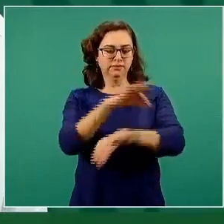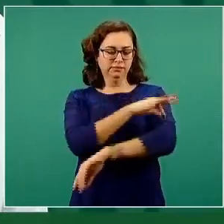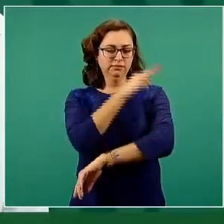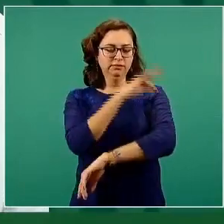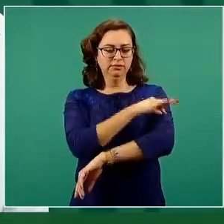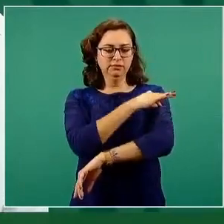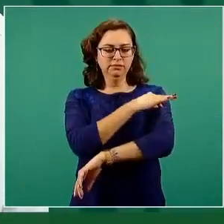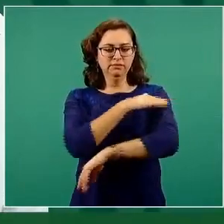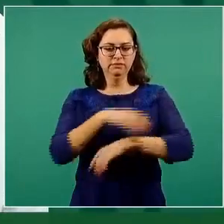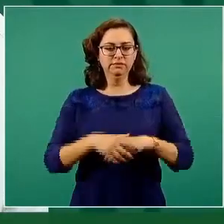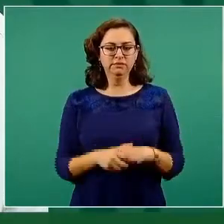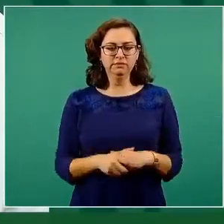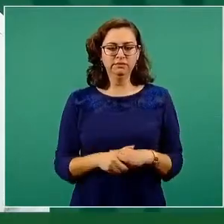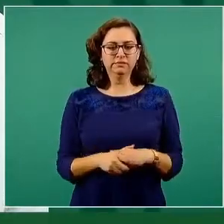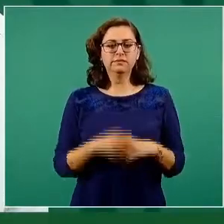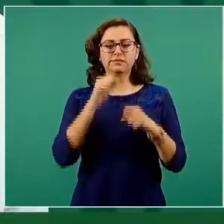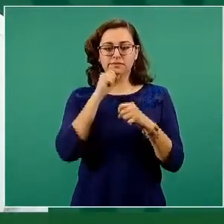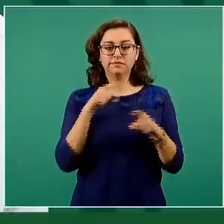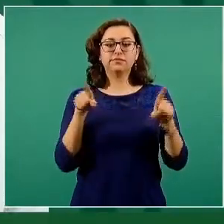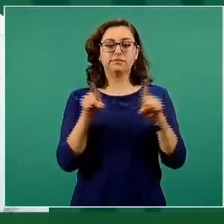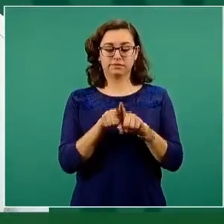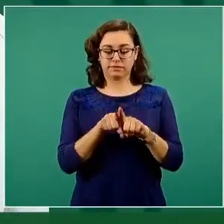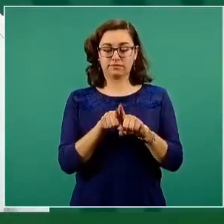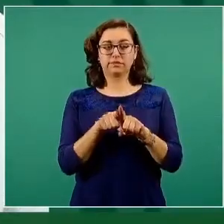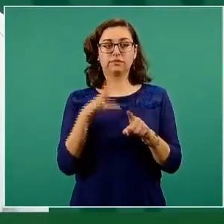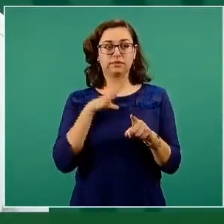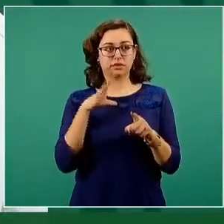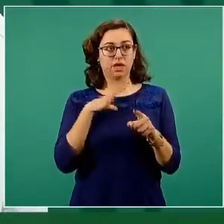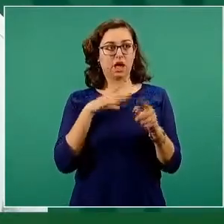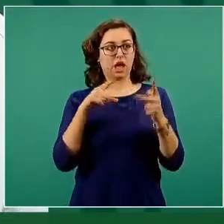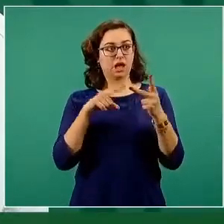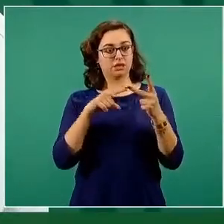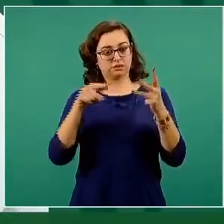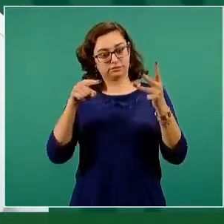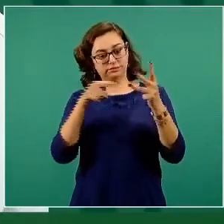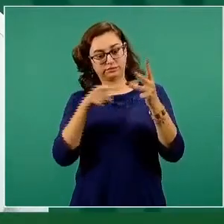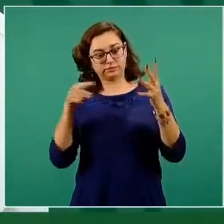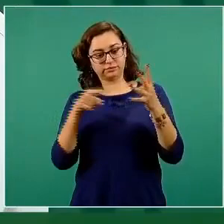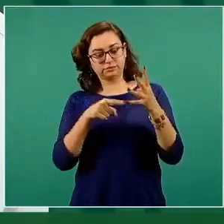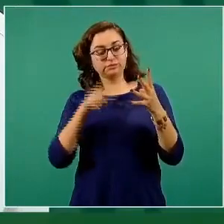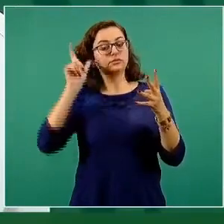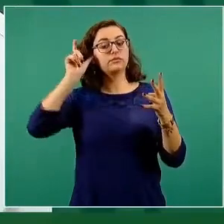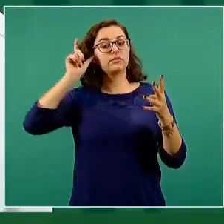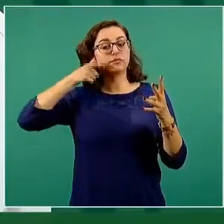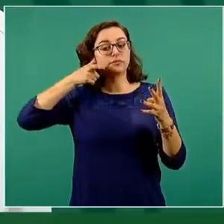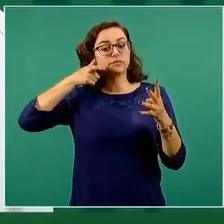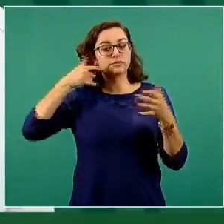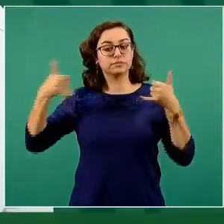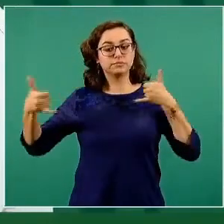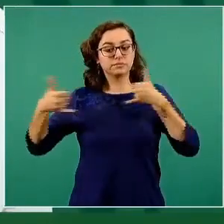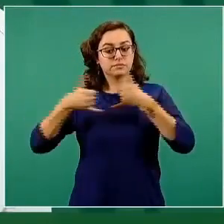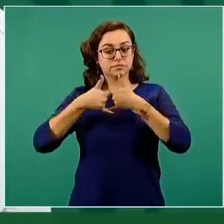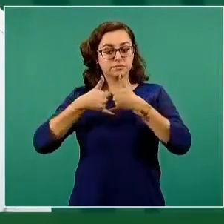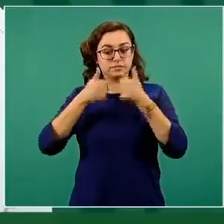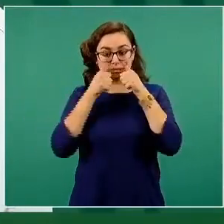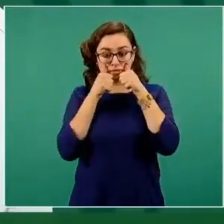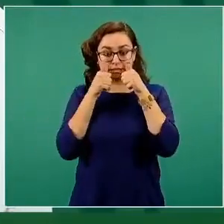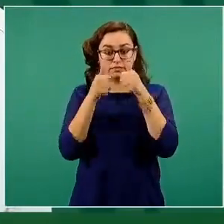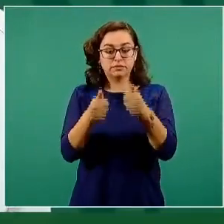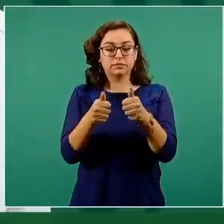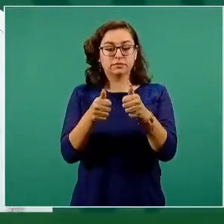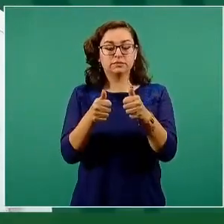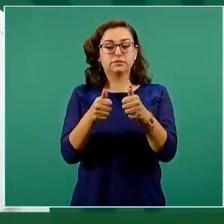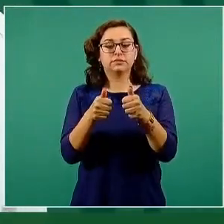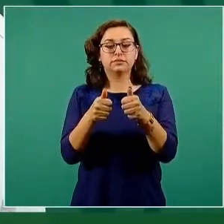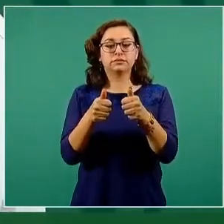También hemos tenido ya 2 centros de atención telefónica, ¿sí? Uno